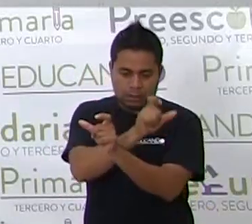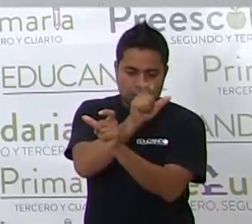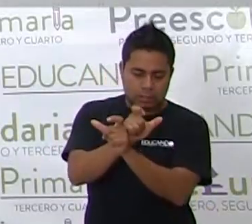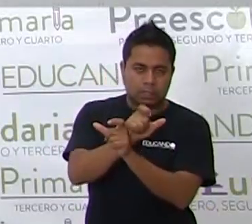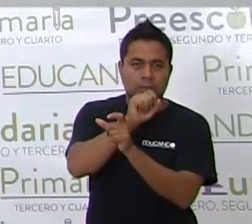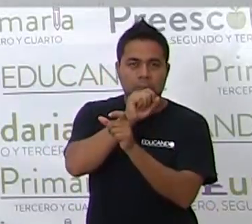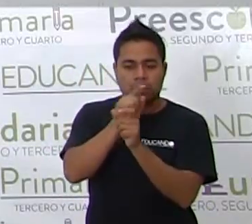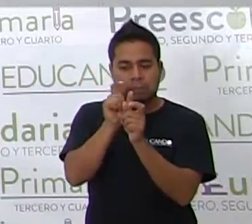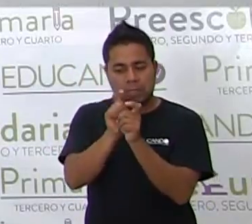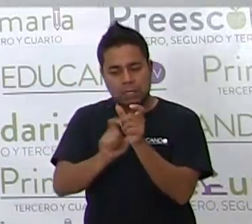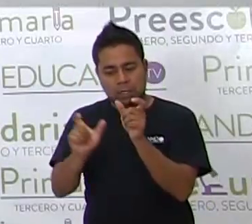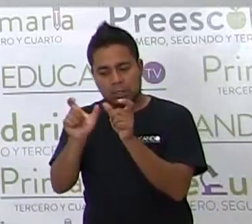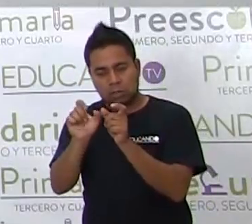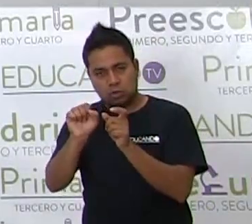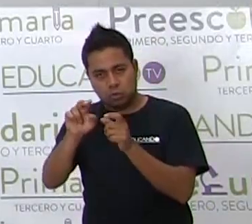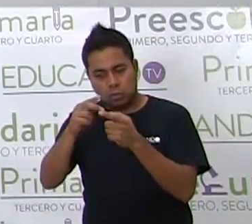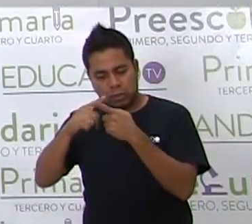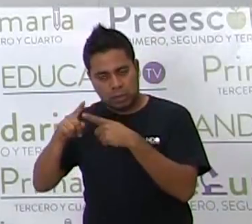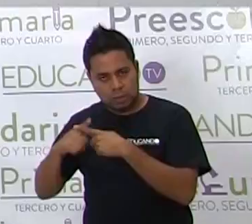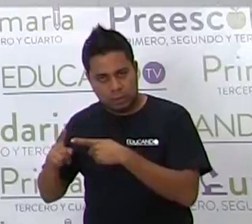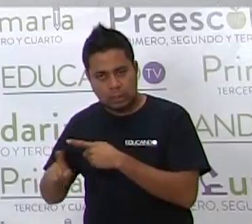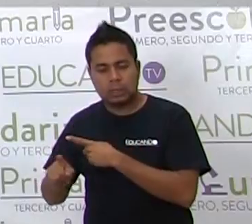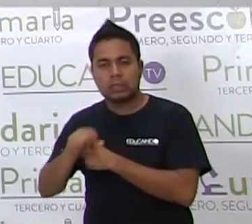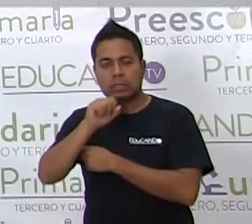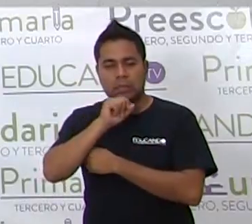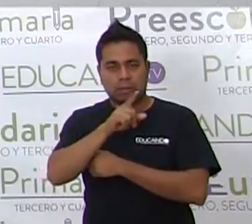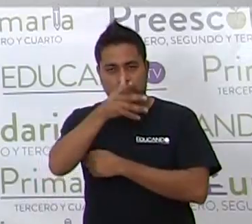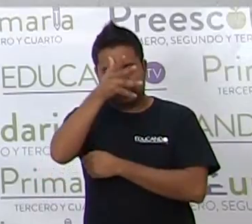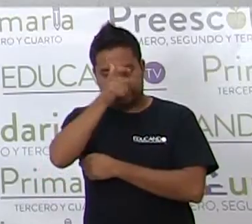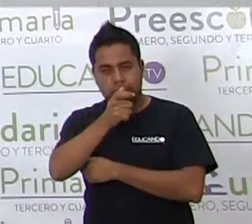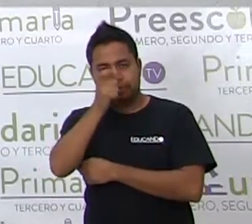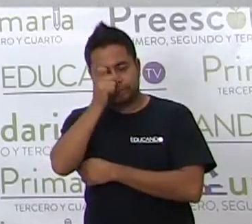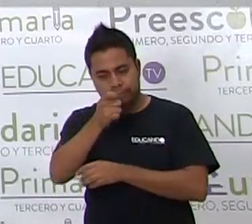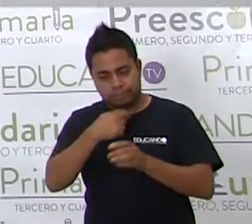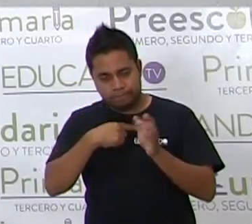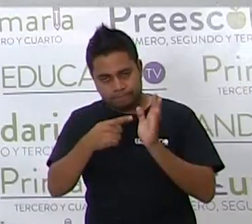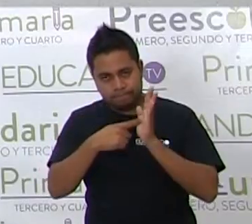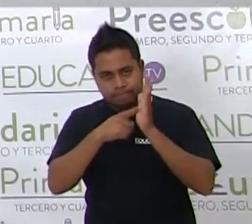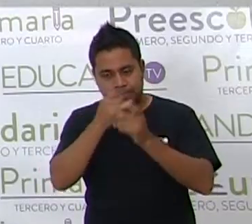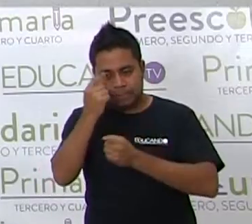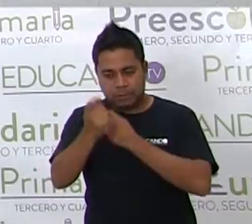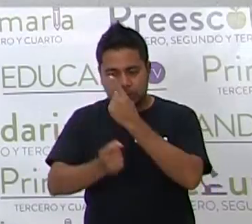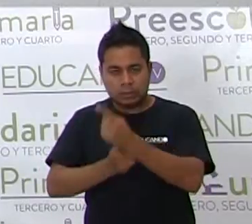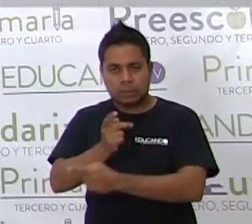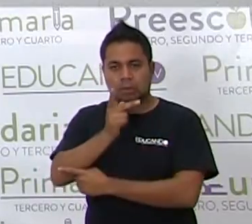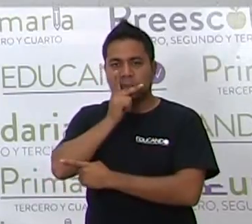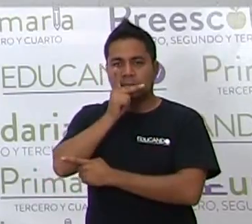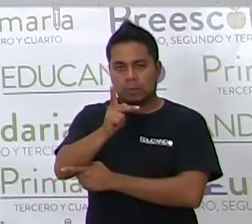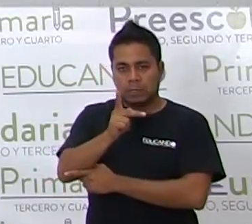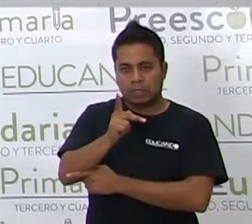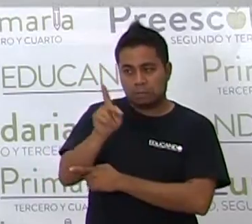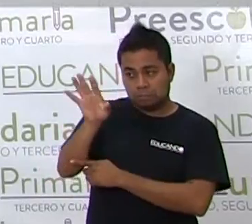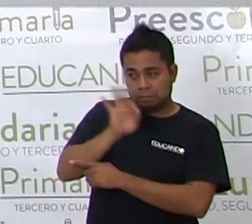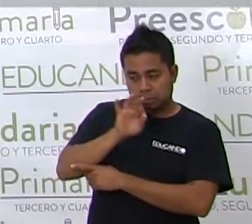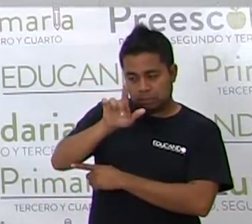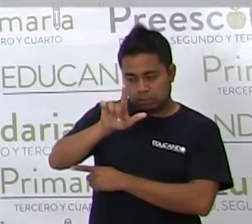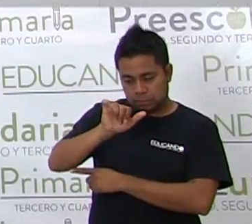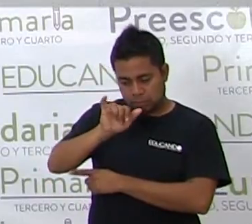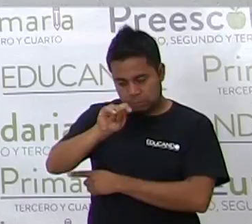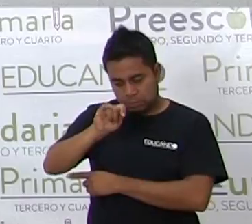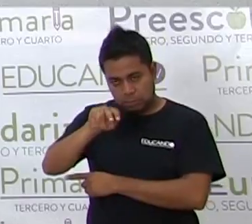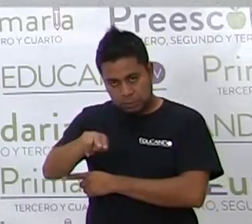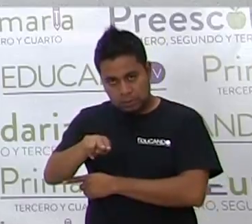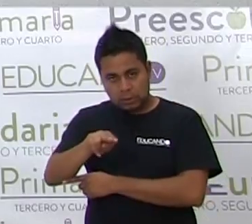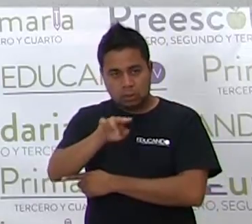también sus derivados, conocimos también que algunas palabras provienen del latín y del griego. En este